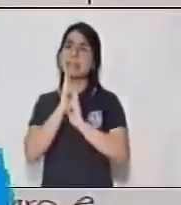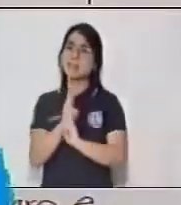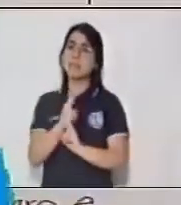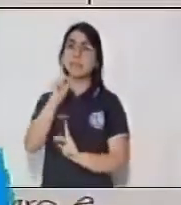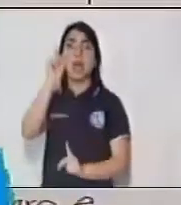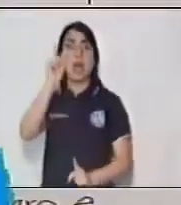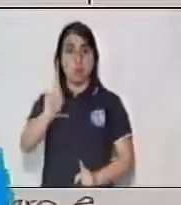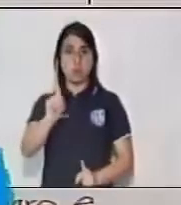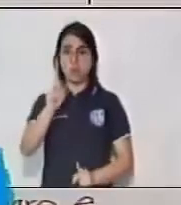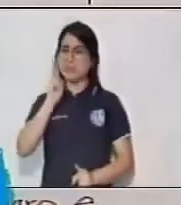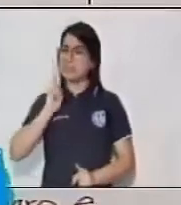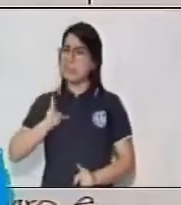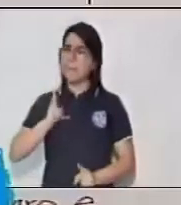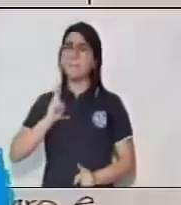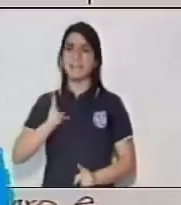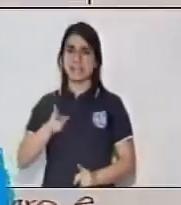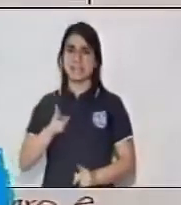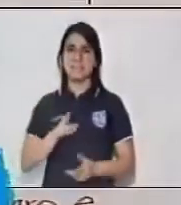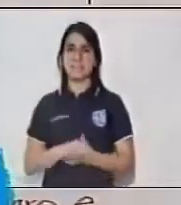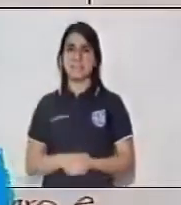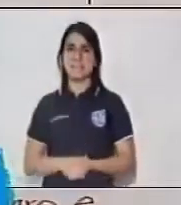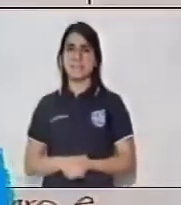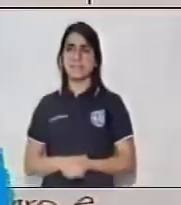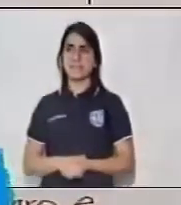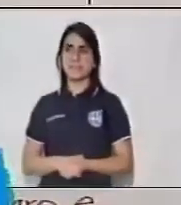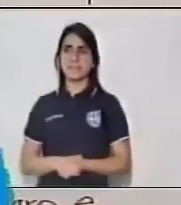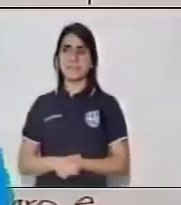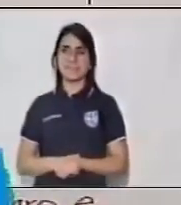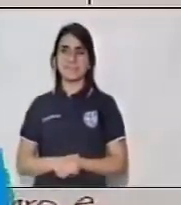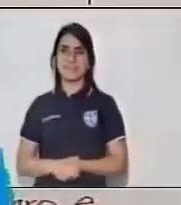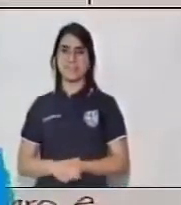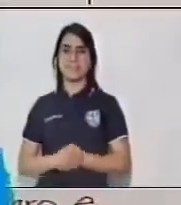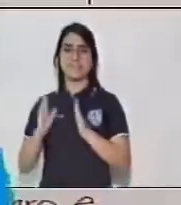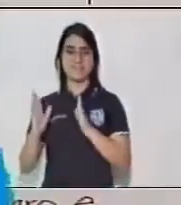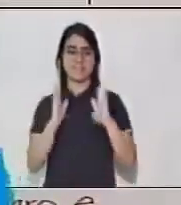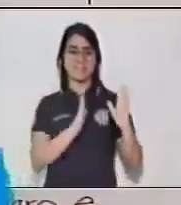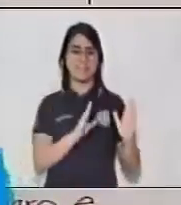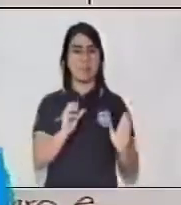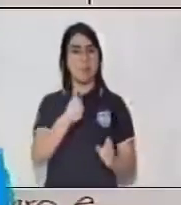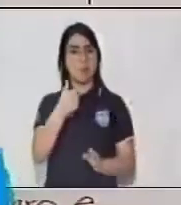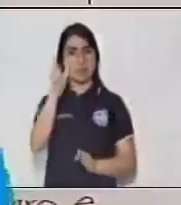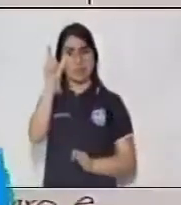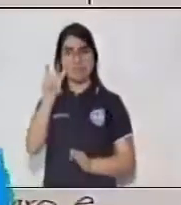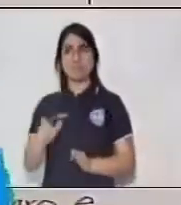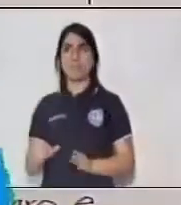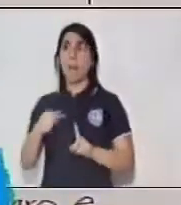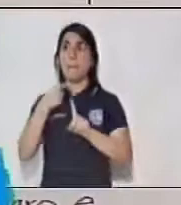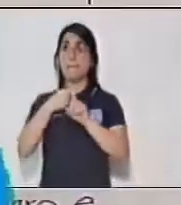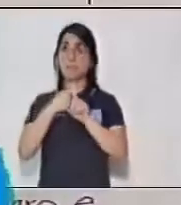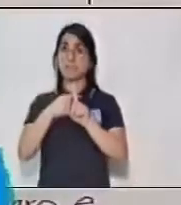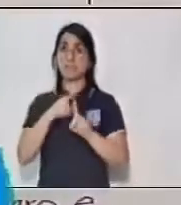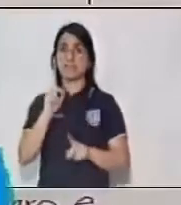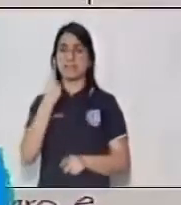vamos con los exponentes positivos. 3 elevado a la 1. Esto nos va a dar 3.